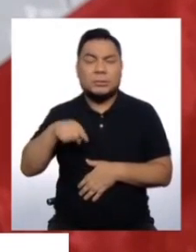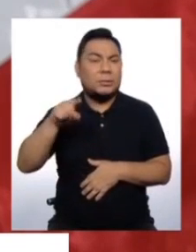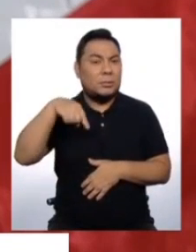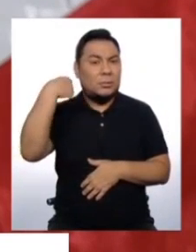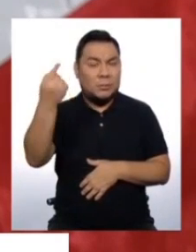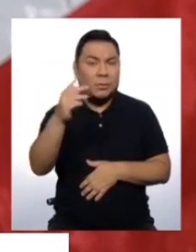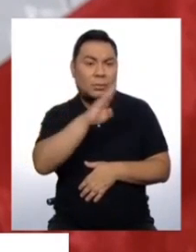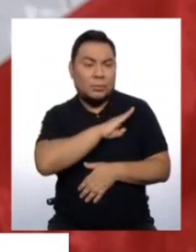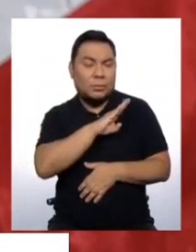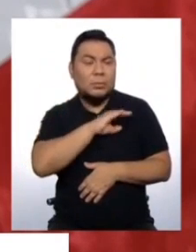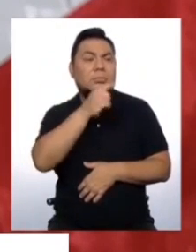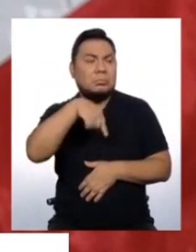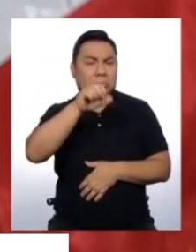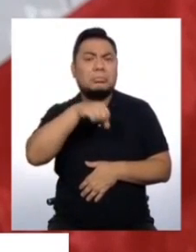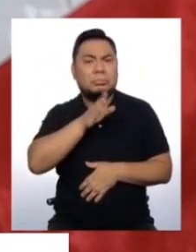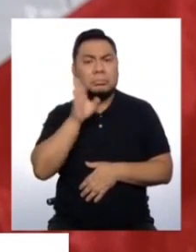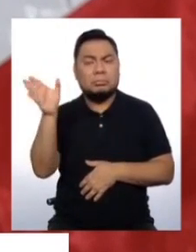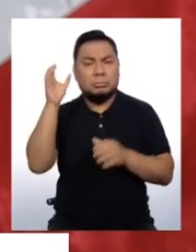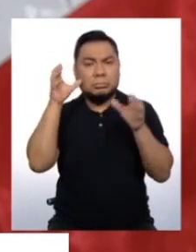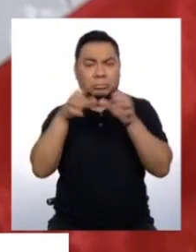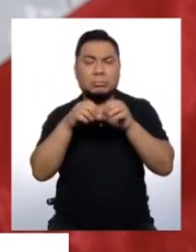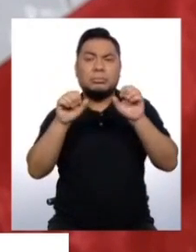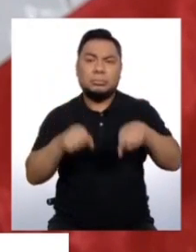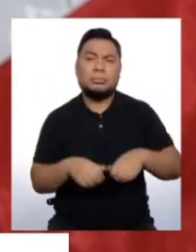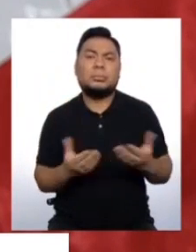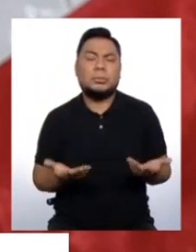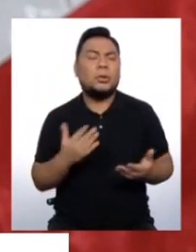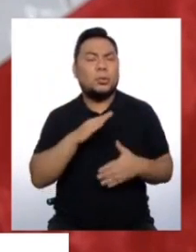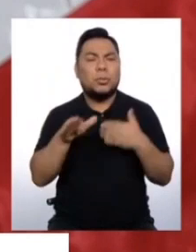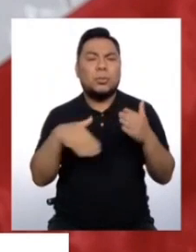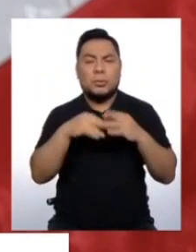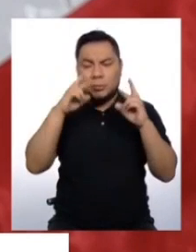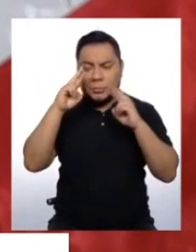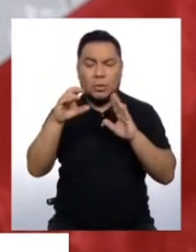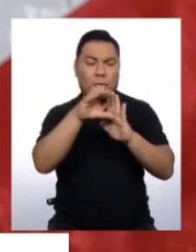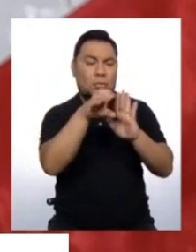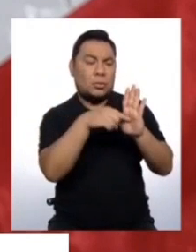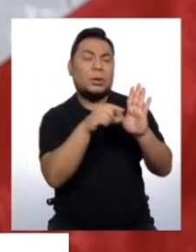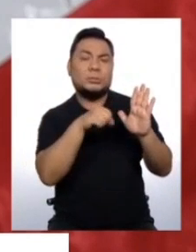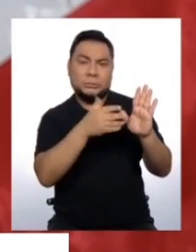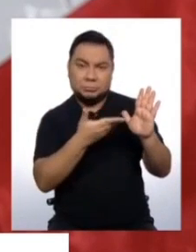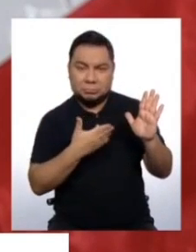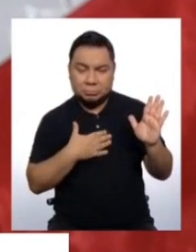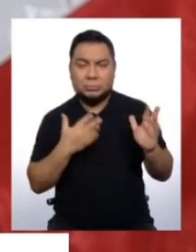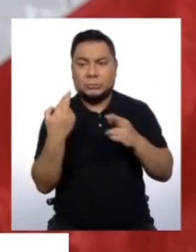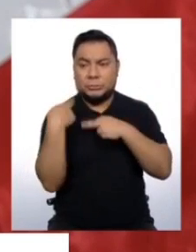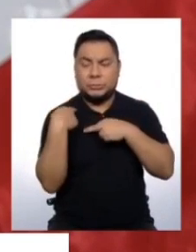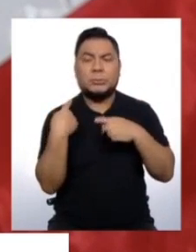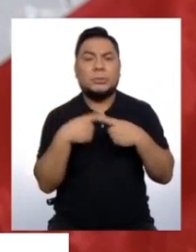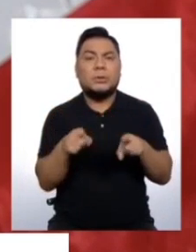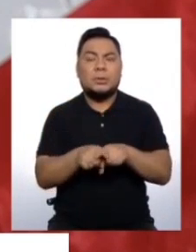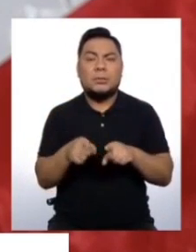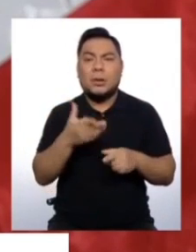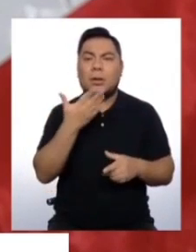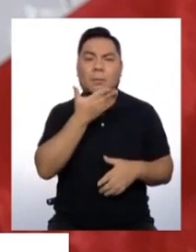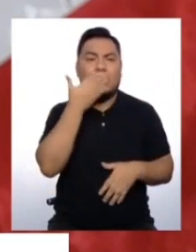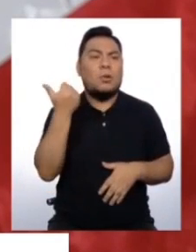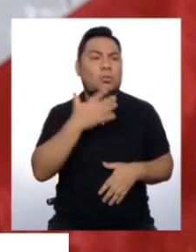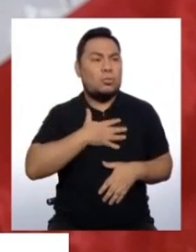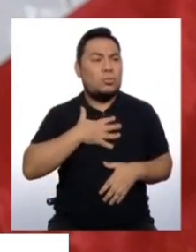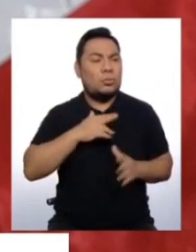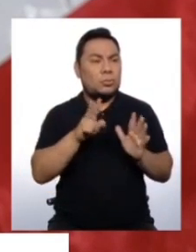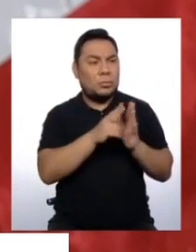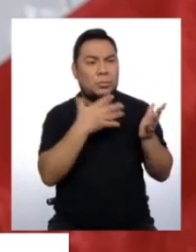próximo jueves estaremos en el Congreso, obviamente cumpliendo un deber constitucional, pero también ratificando nuestra mejor disposición